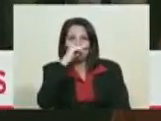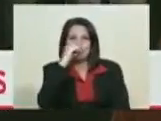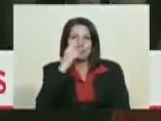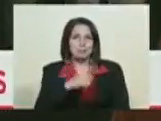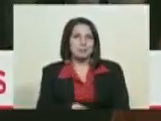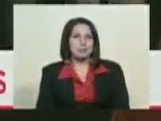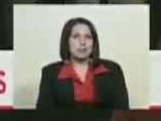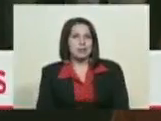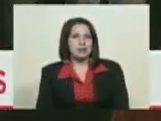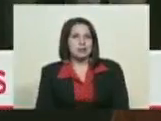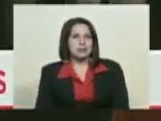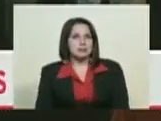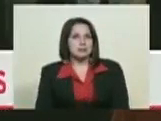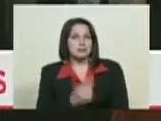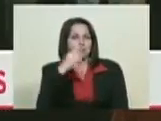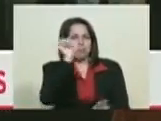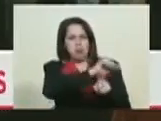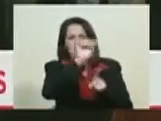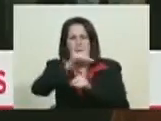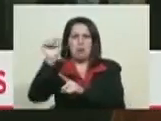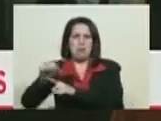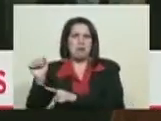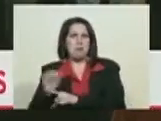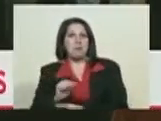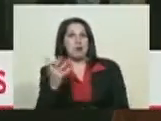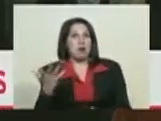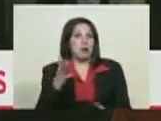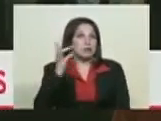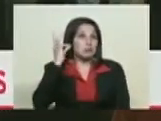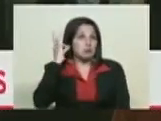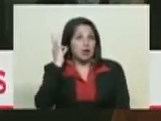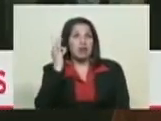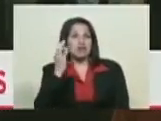Le dimos una pela a la candidata de la oligarquía.